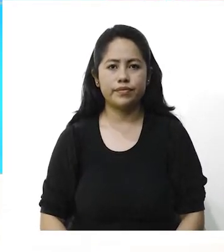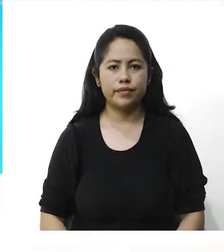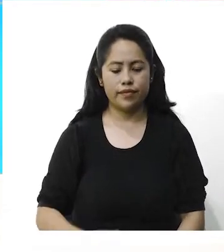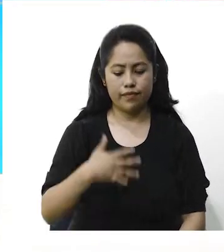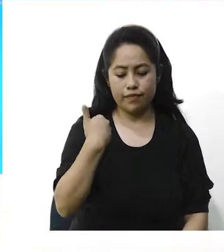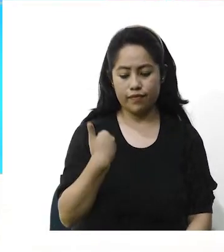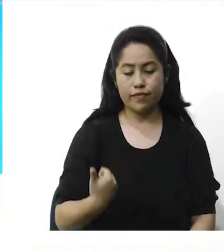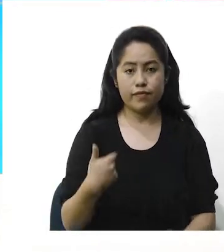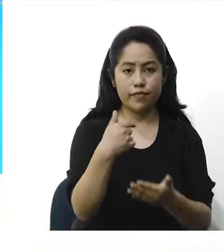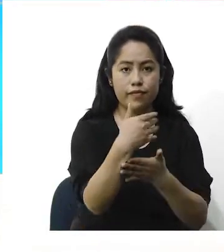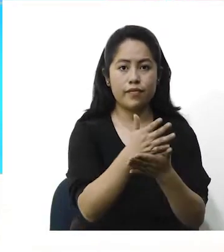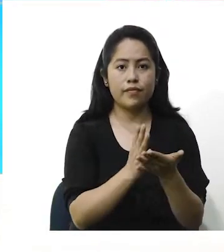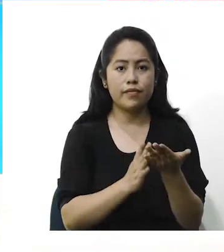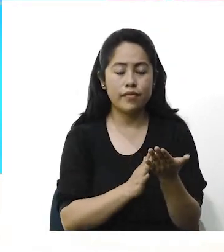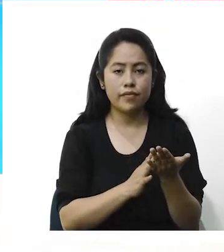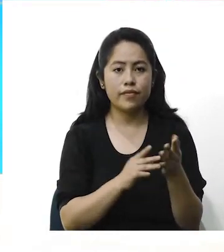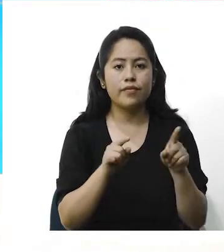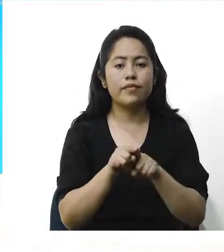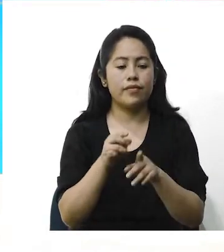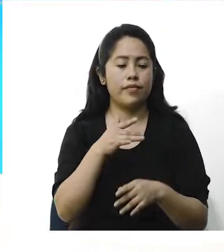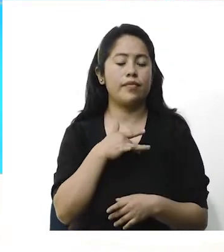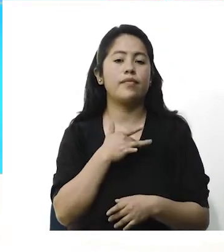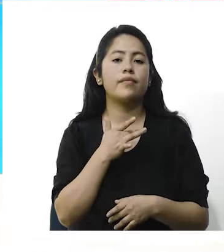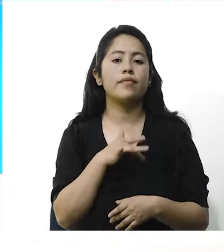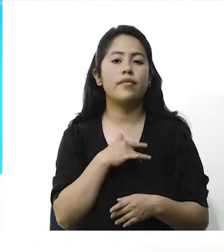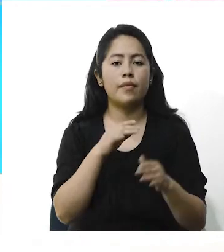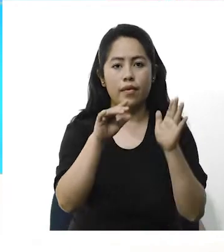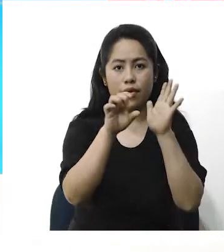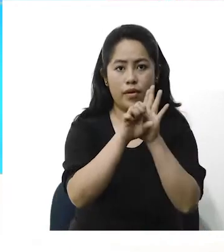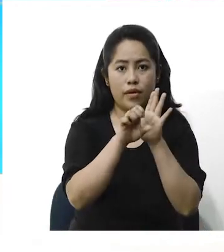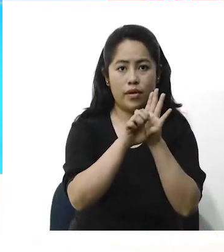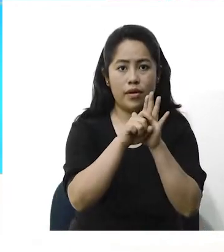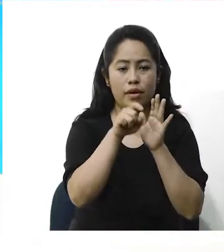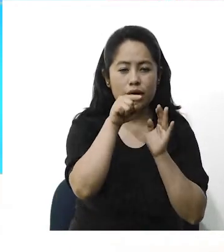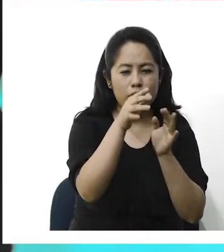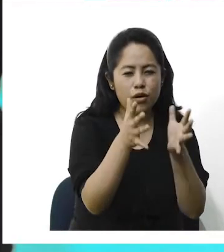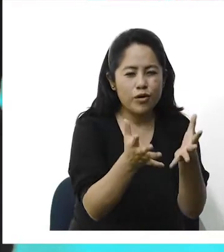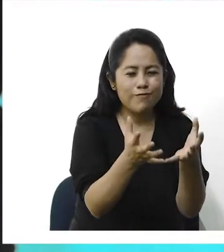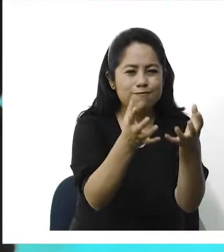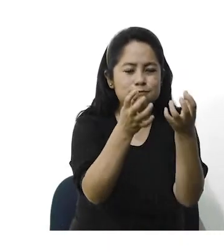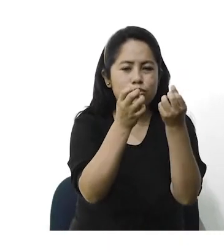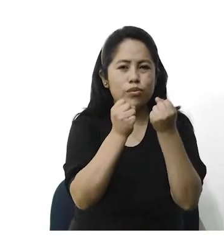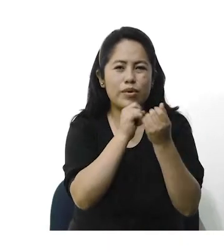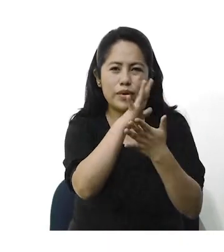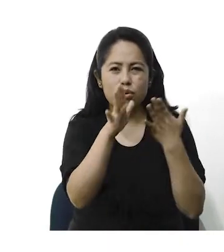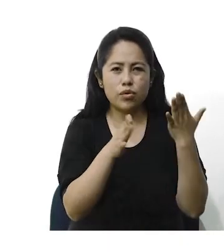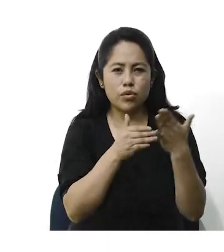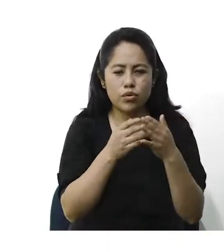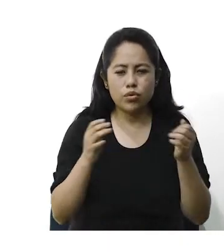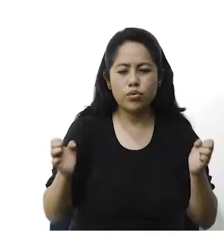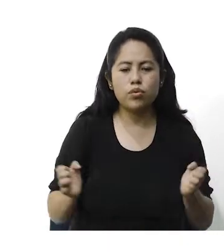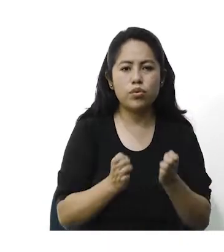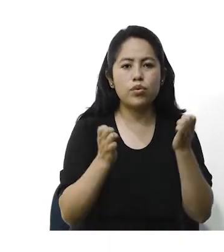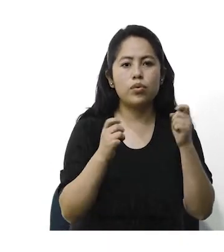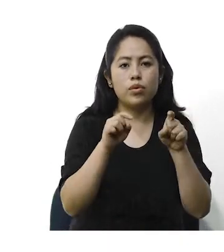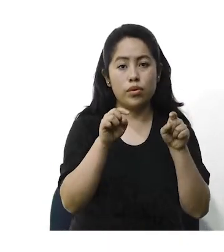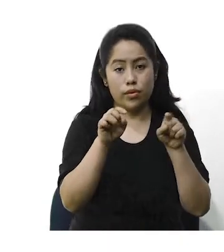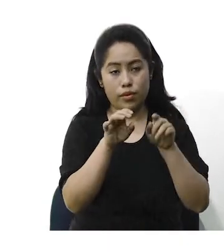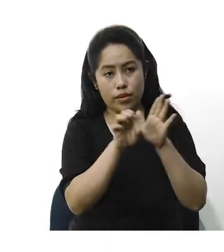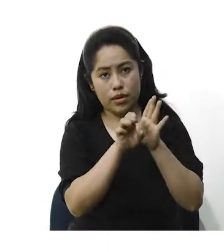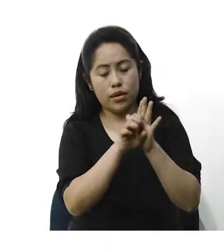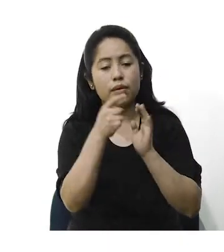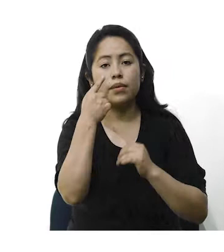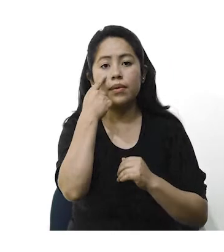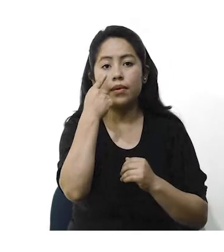los sentidos. Por ejemplo, estas van a capturar los estímulos del sentido de la vista, del